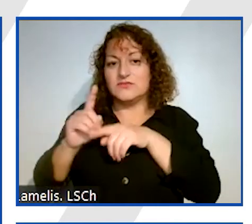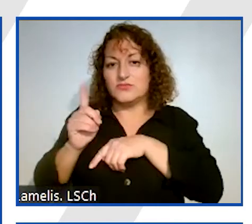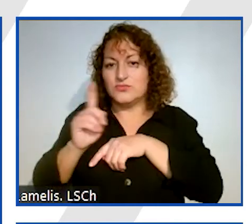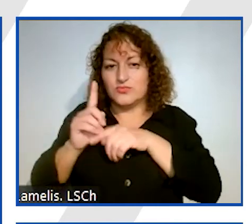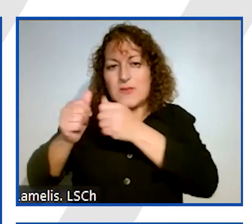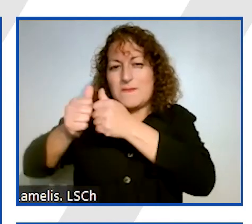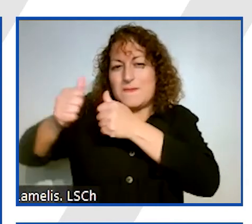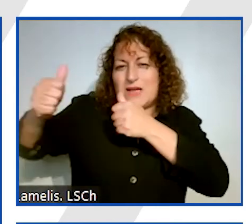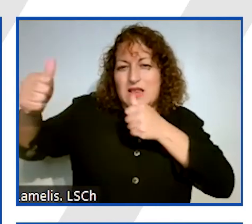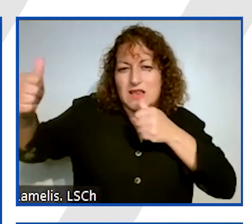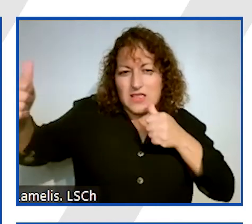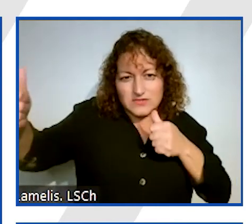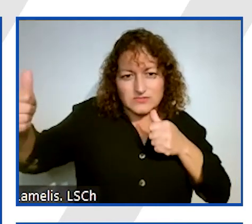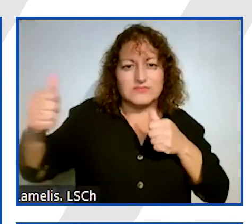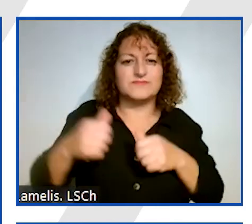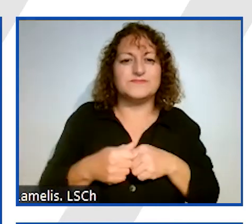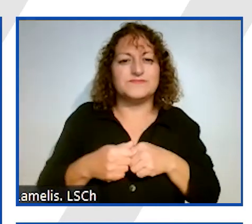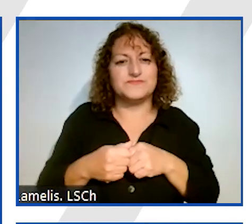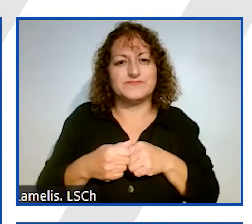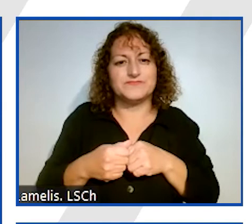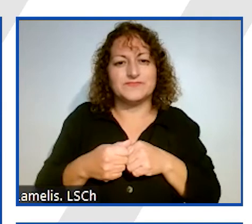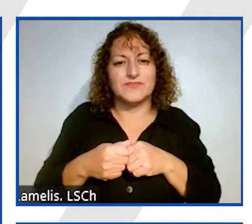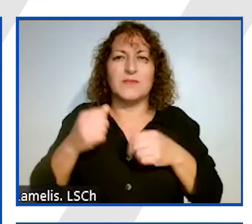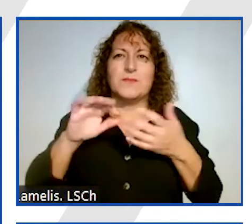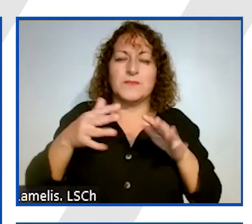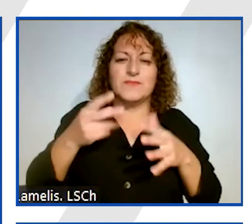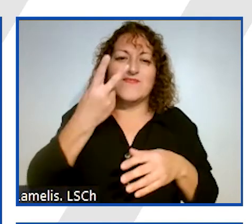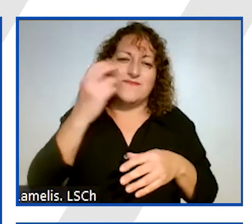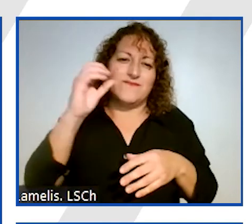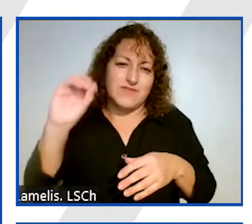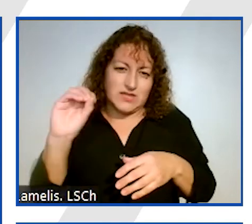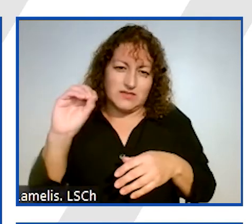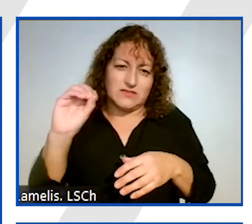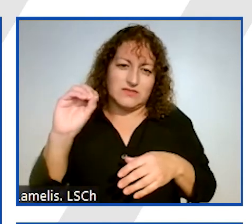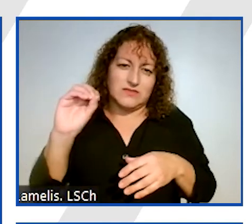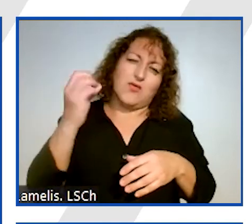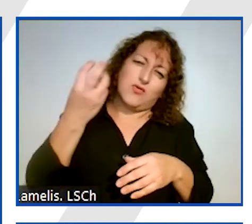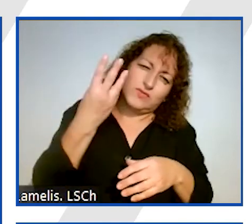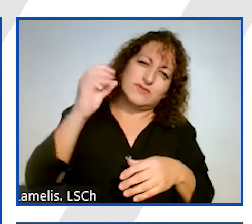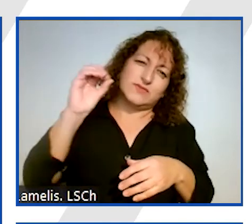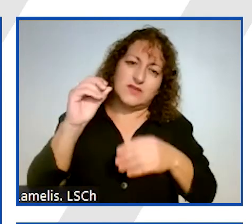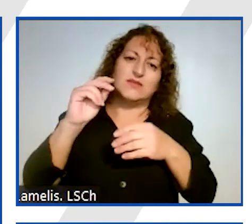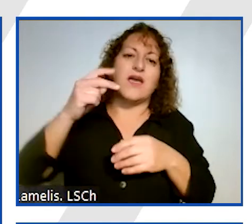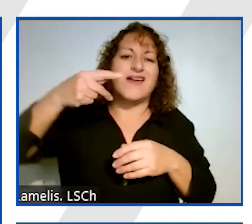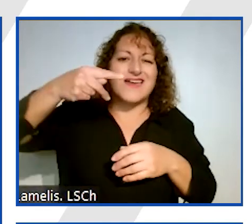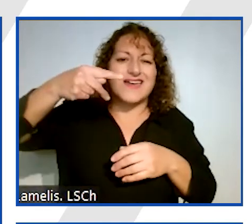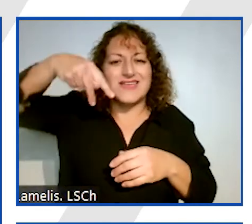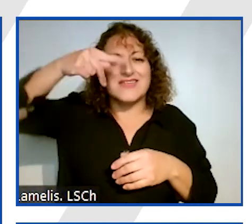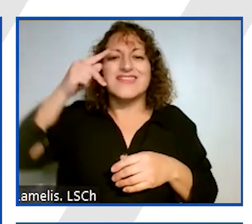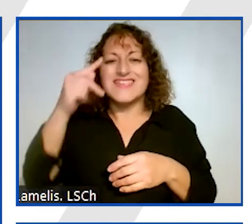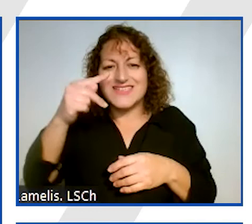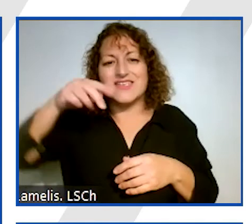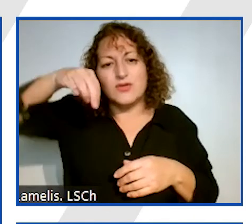que están aproximadamente 20-30 kilómetros más allá frente a nuestras costas, pero bastante más